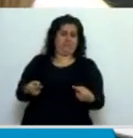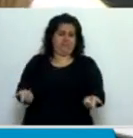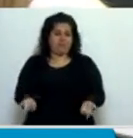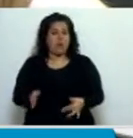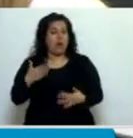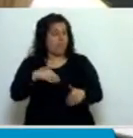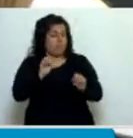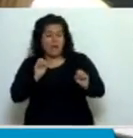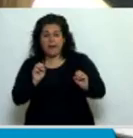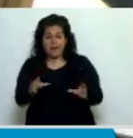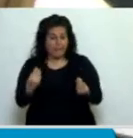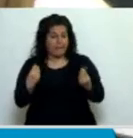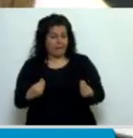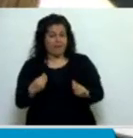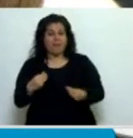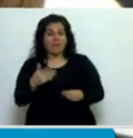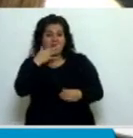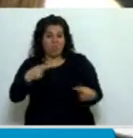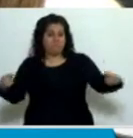que esto también es inconstitucional.